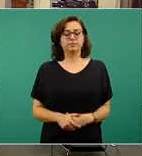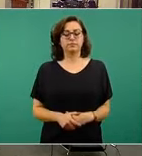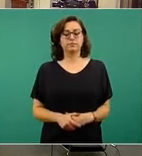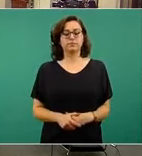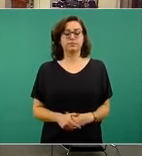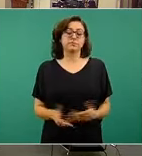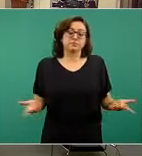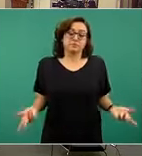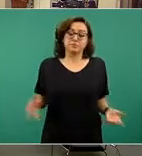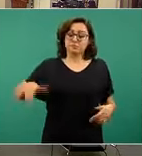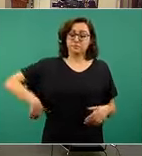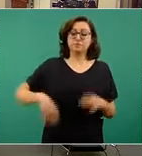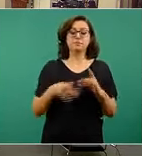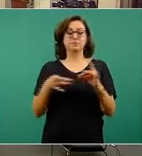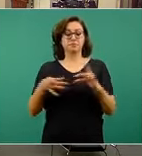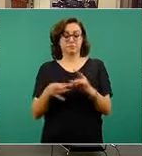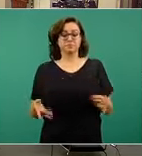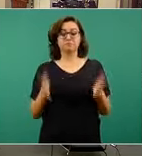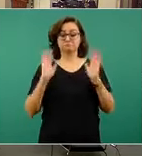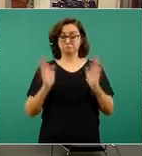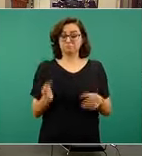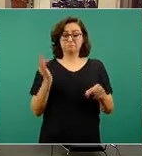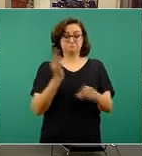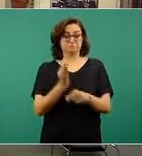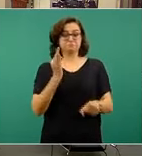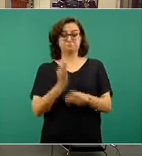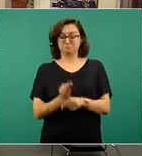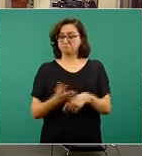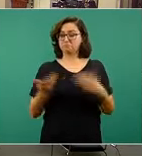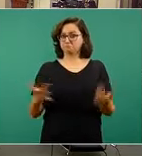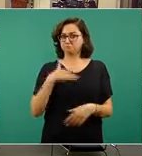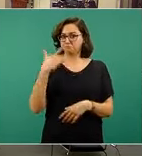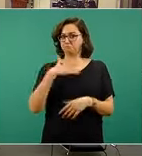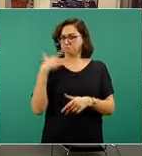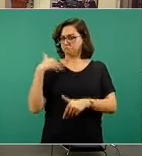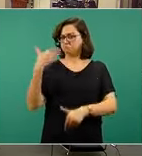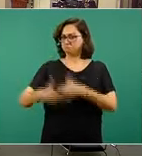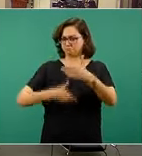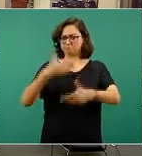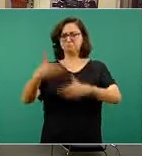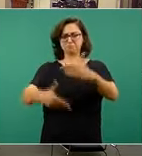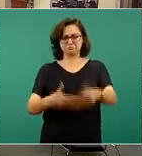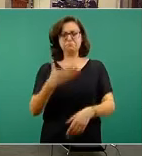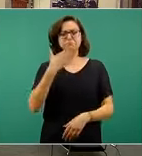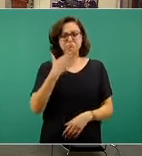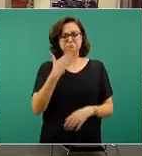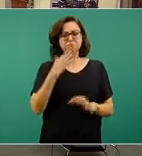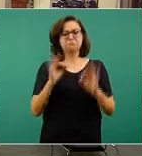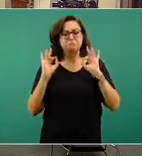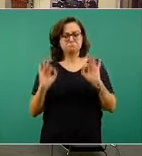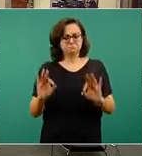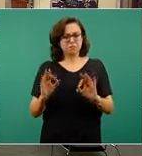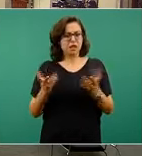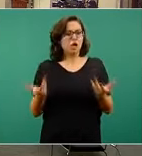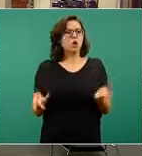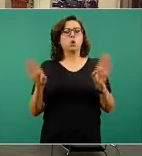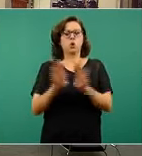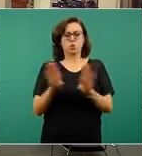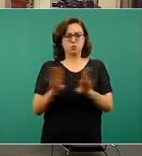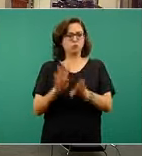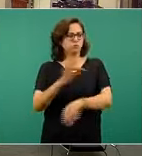estamos con muy buenas señales sobre lo que viene ahora en términos del programa